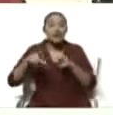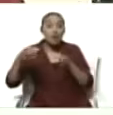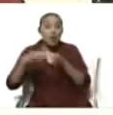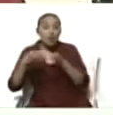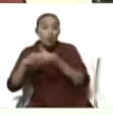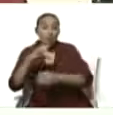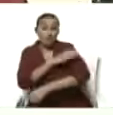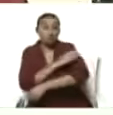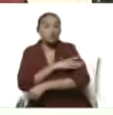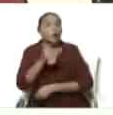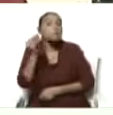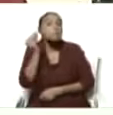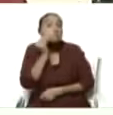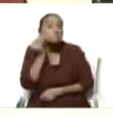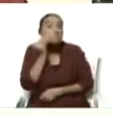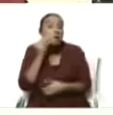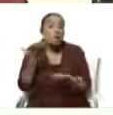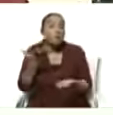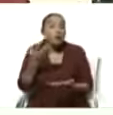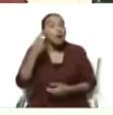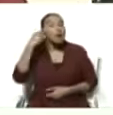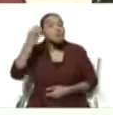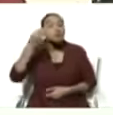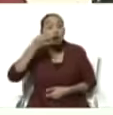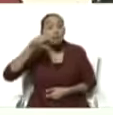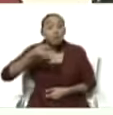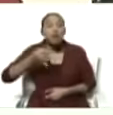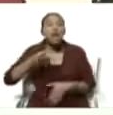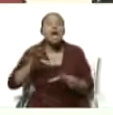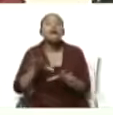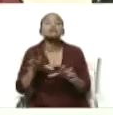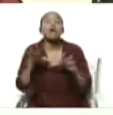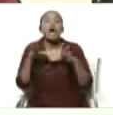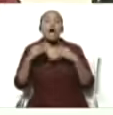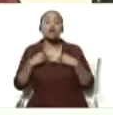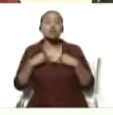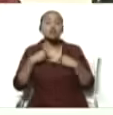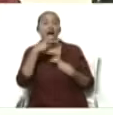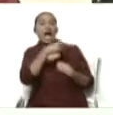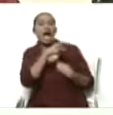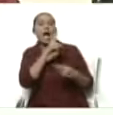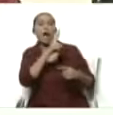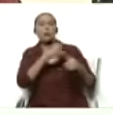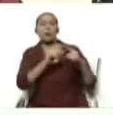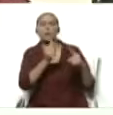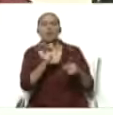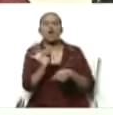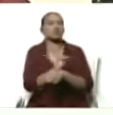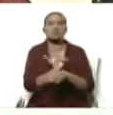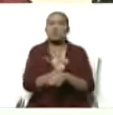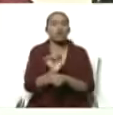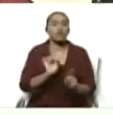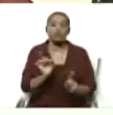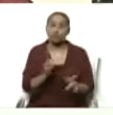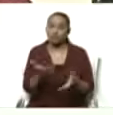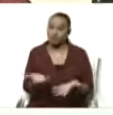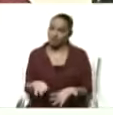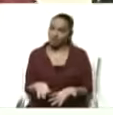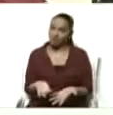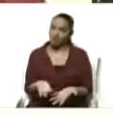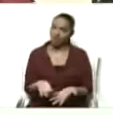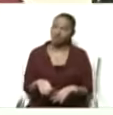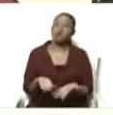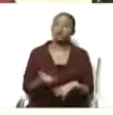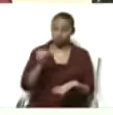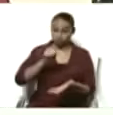boba que creen que eso es asumir que eso no funciona eso va a funcionar de aquí